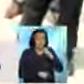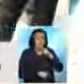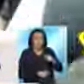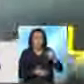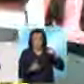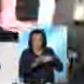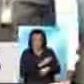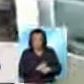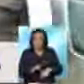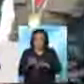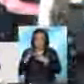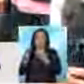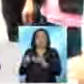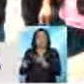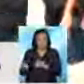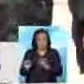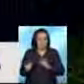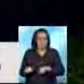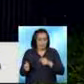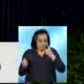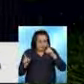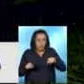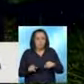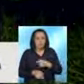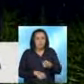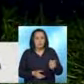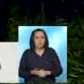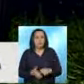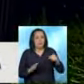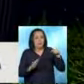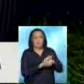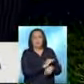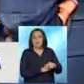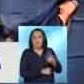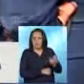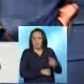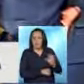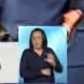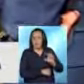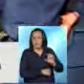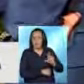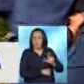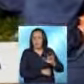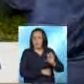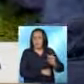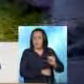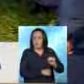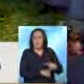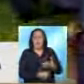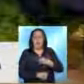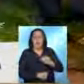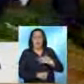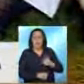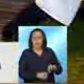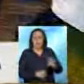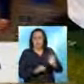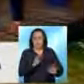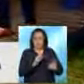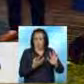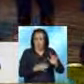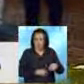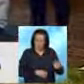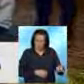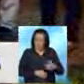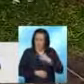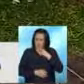su familia actuó en complicidad junto a ella para acabar con la vida de Luis Sergio Ramírez Santos, de 19 años. Con sangre fría, fue